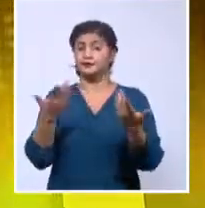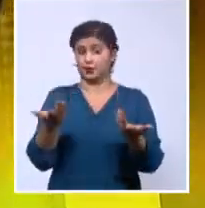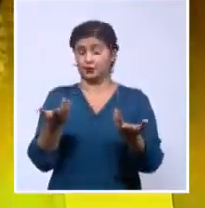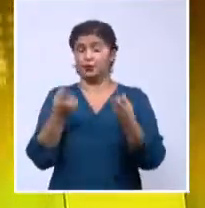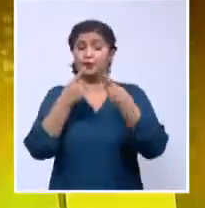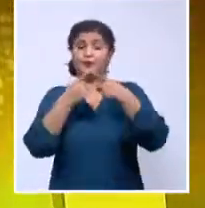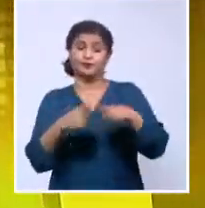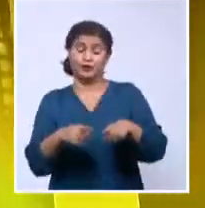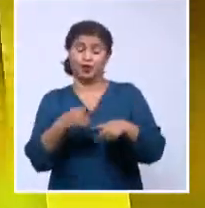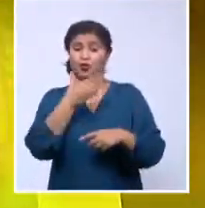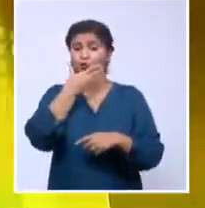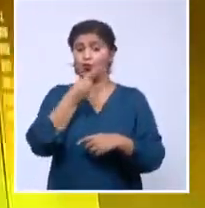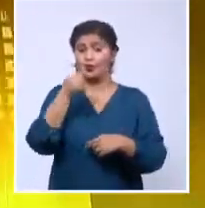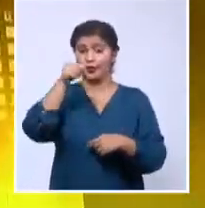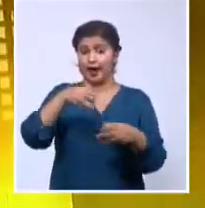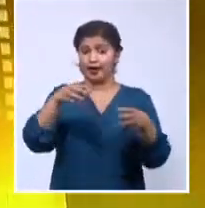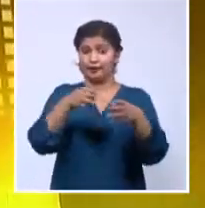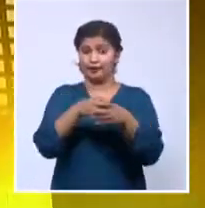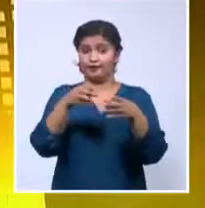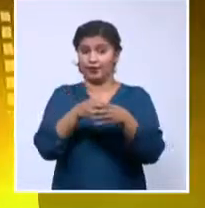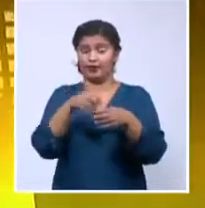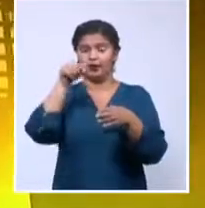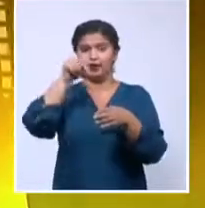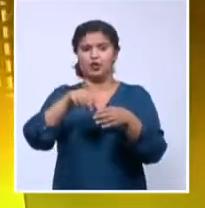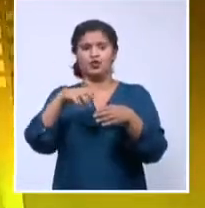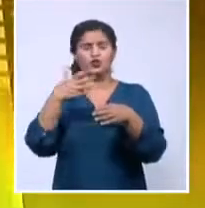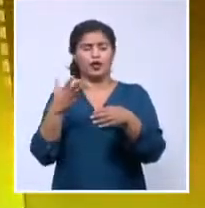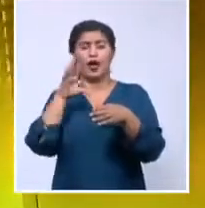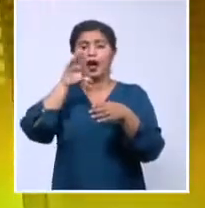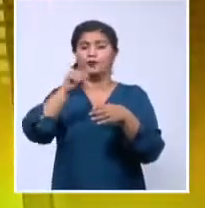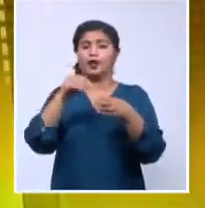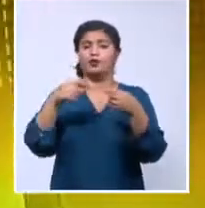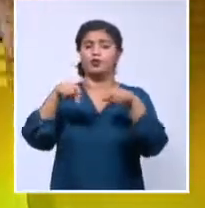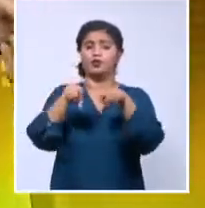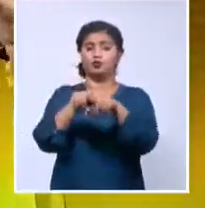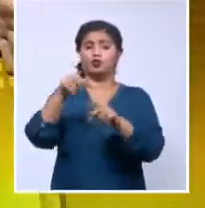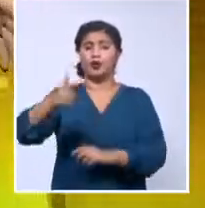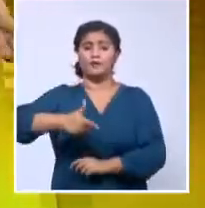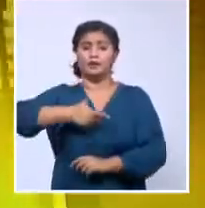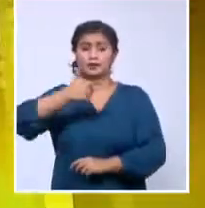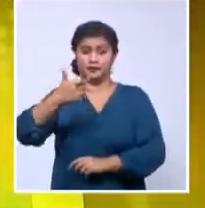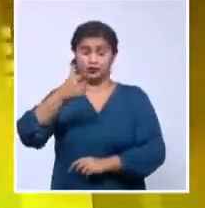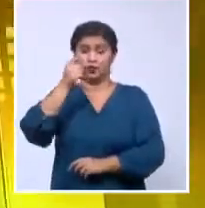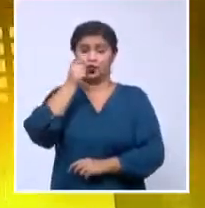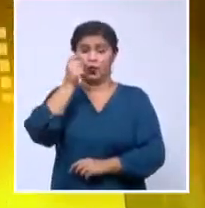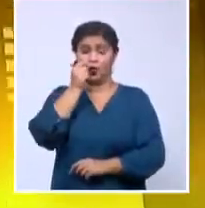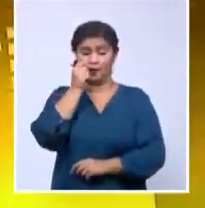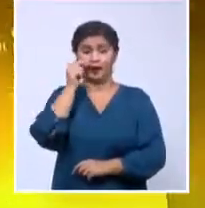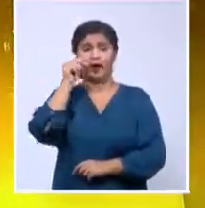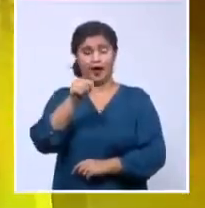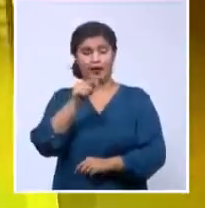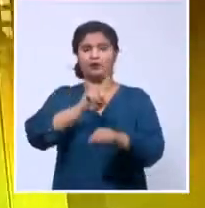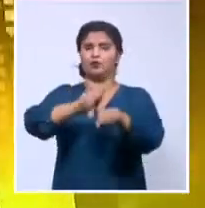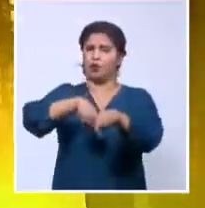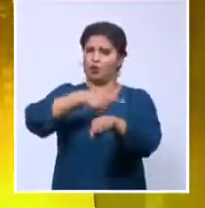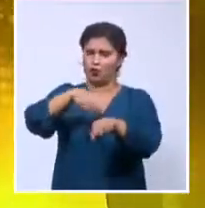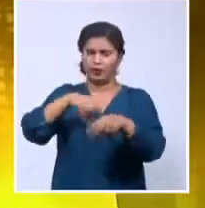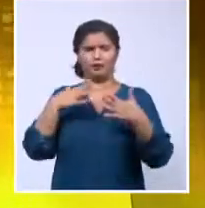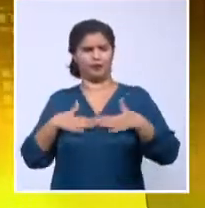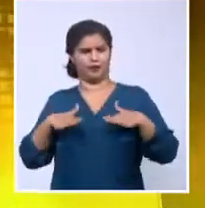jóvenes, una representación de los jóvenes. Hablaron con el viceministro Fernando Rojas, estuvieron varias horas y salieron.